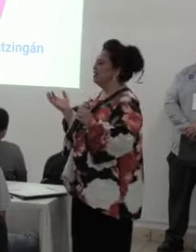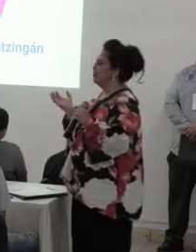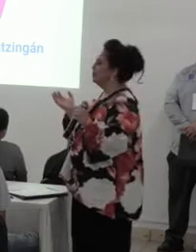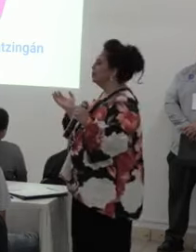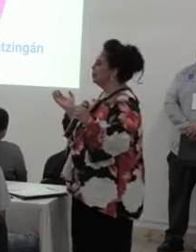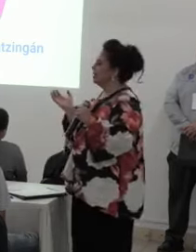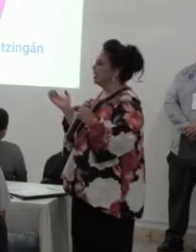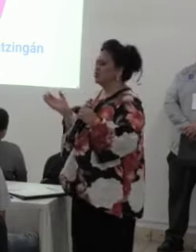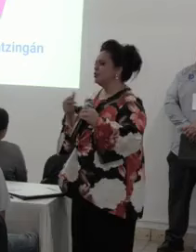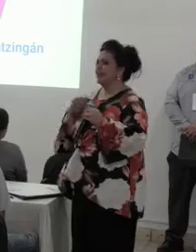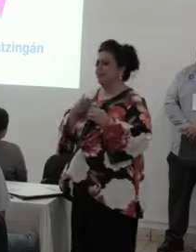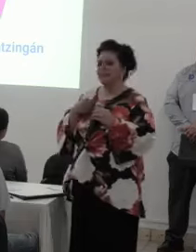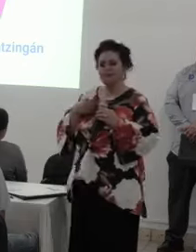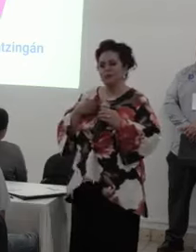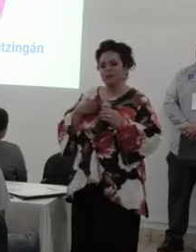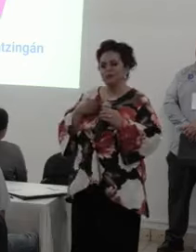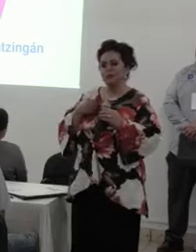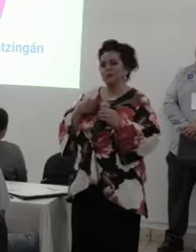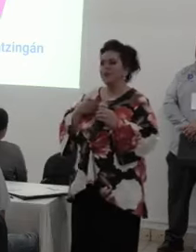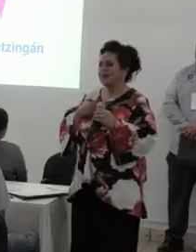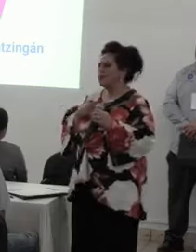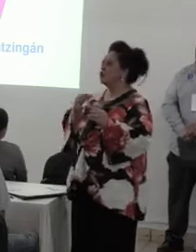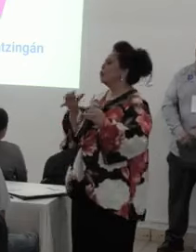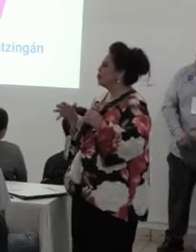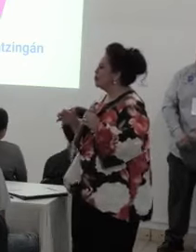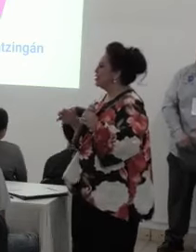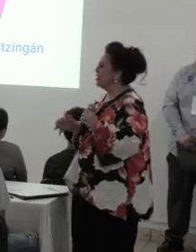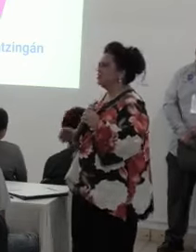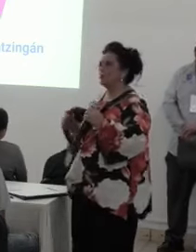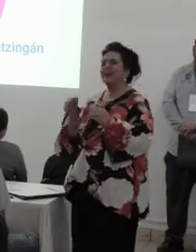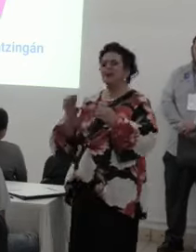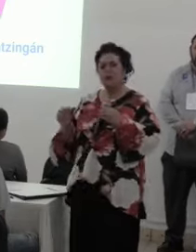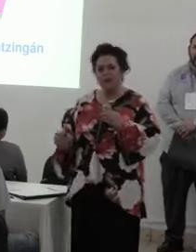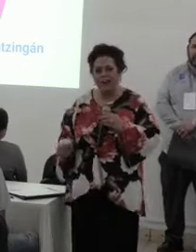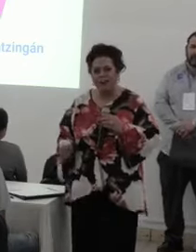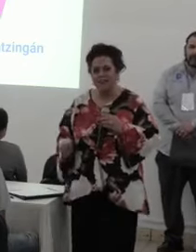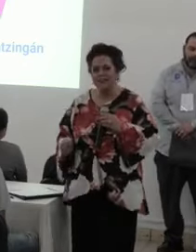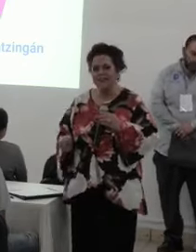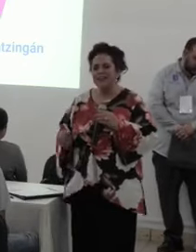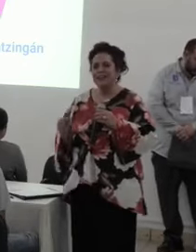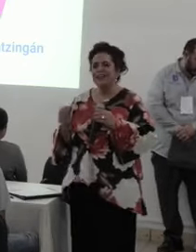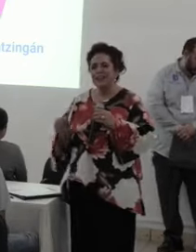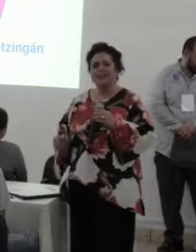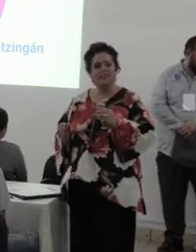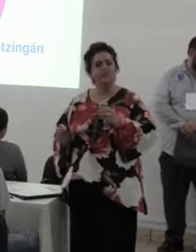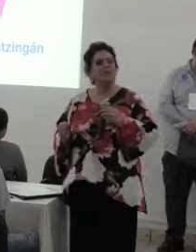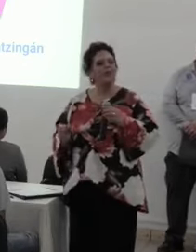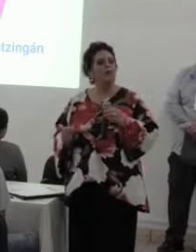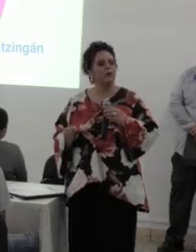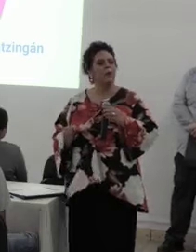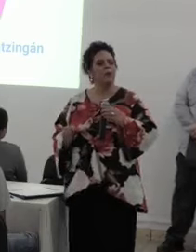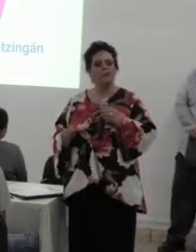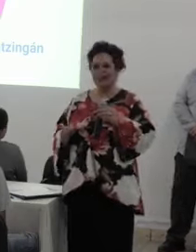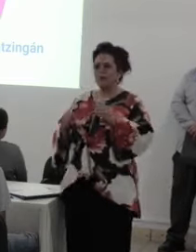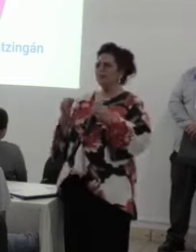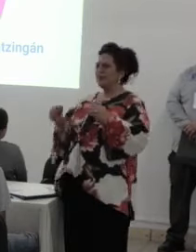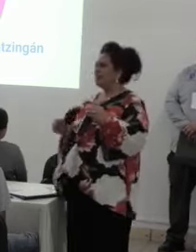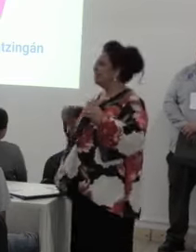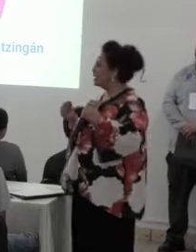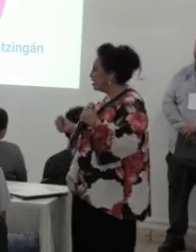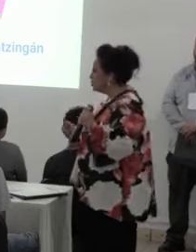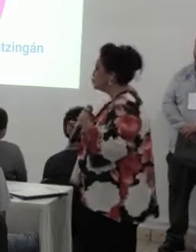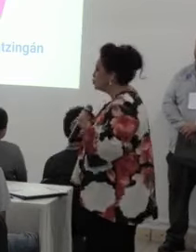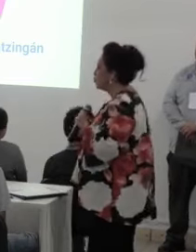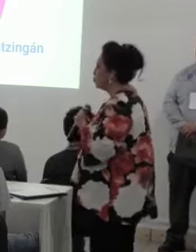estamos pidiendo que nos regalen todo, solo queremos oportunidades para jugar en la cancha de la economía, para